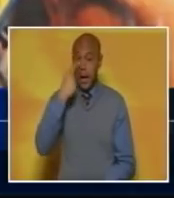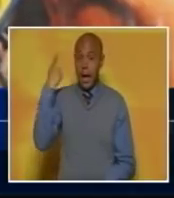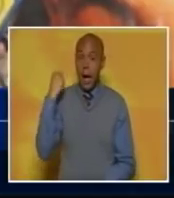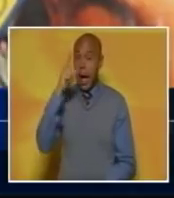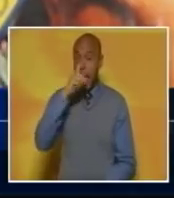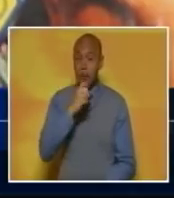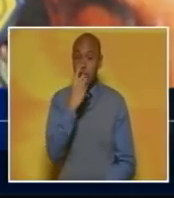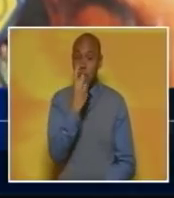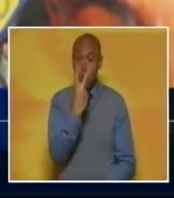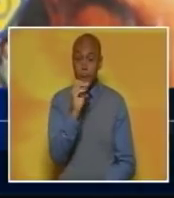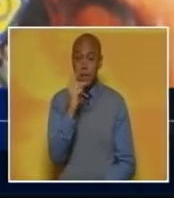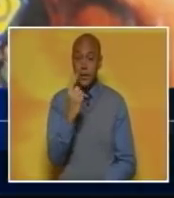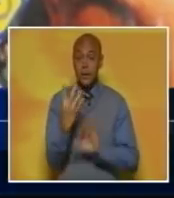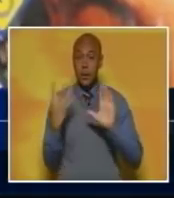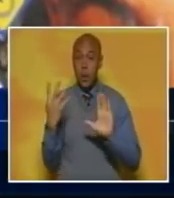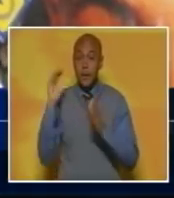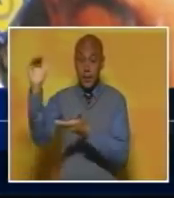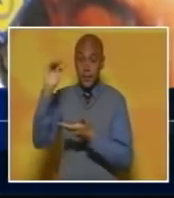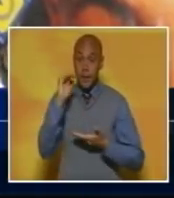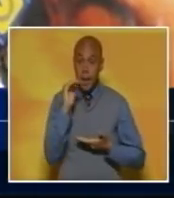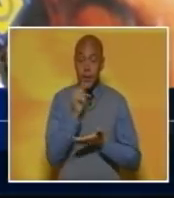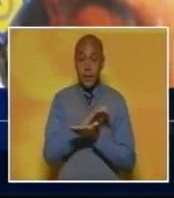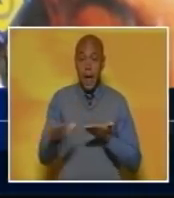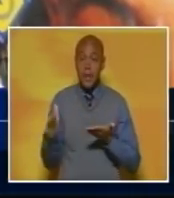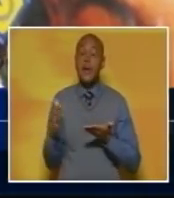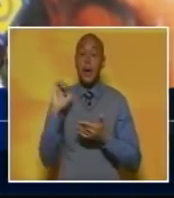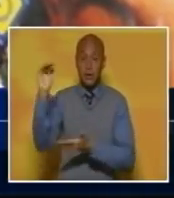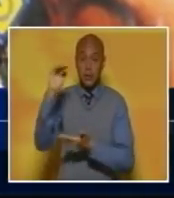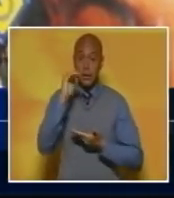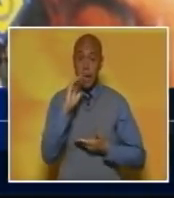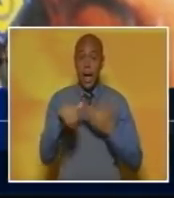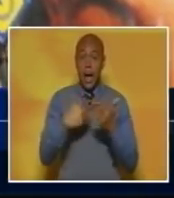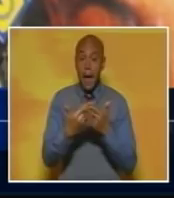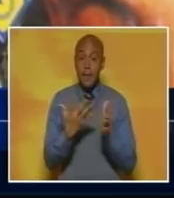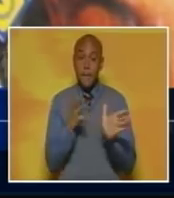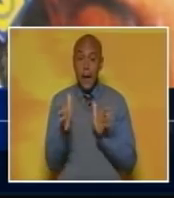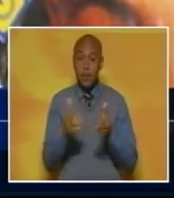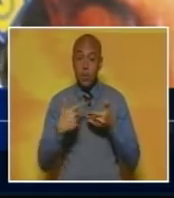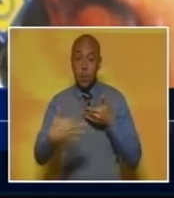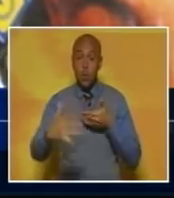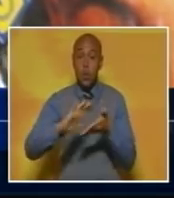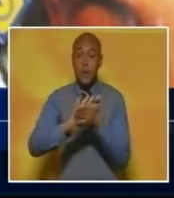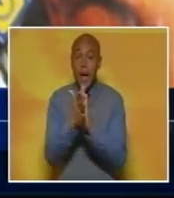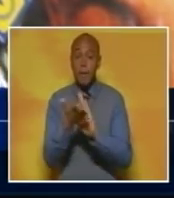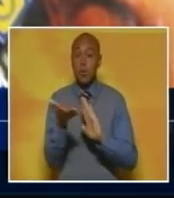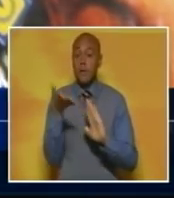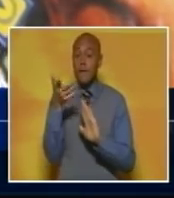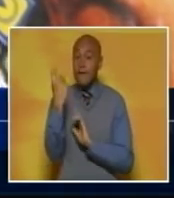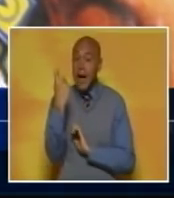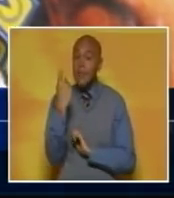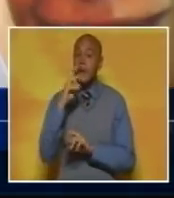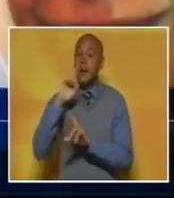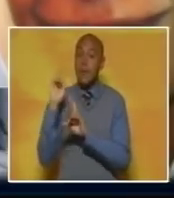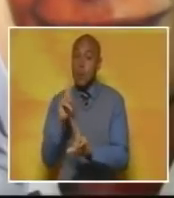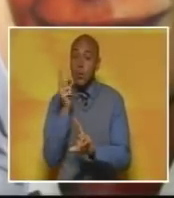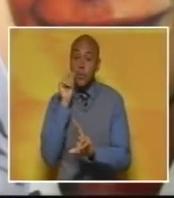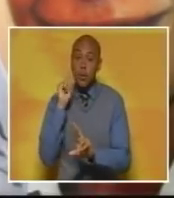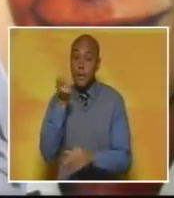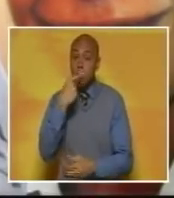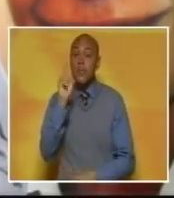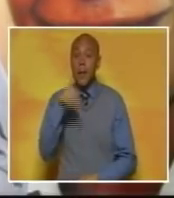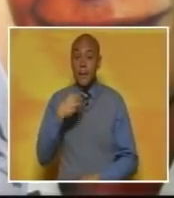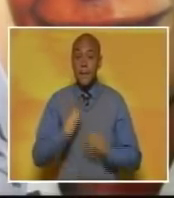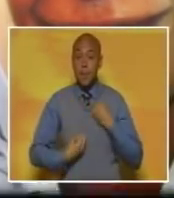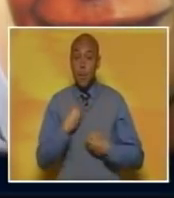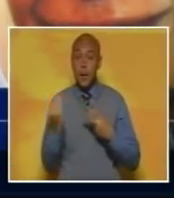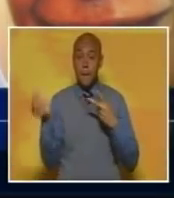2019 alcanza hasta marzo de 2020. No tenemos respuesta por parte del gobierno y no sabemos qué va a pasar entonces. Otra